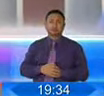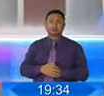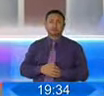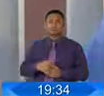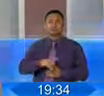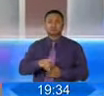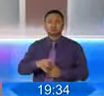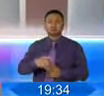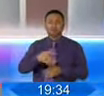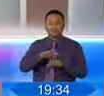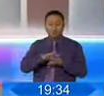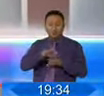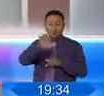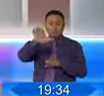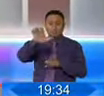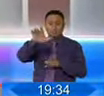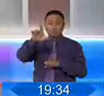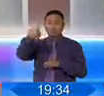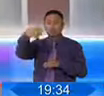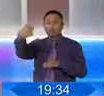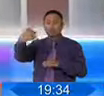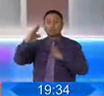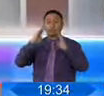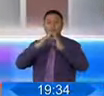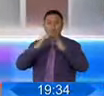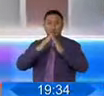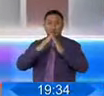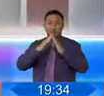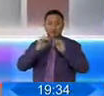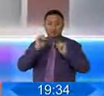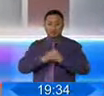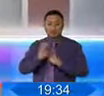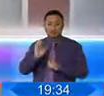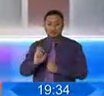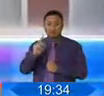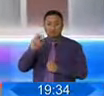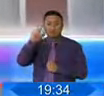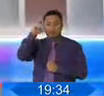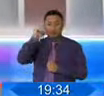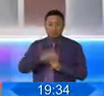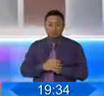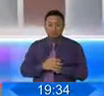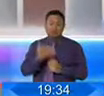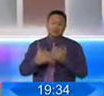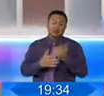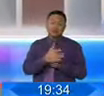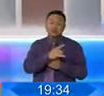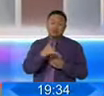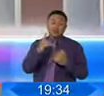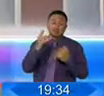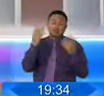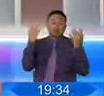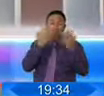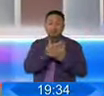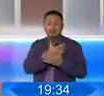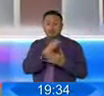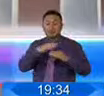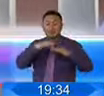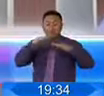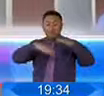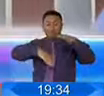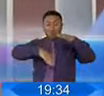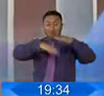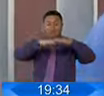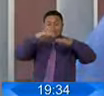era muy larga, decidió pasarla a la casa del frente, entonces para subirla hacia arriba. Entonces quizás se distrajo y chocó con la línea de alta